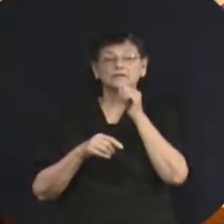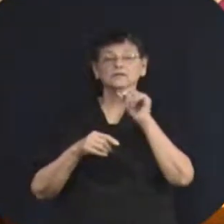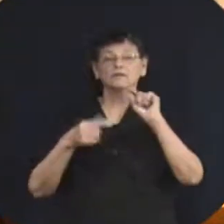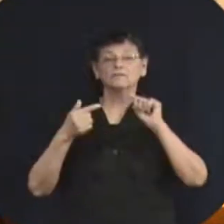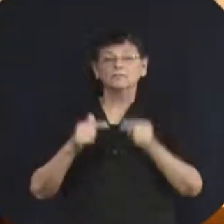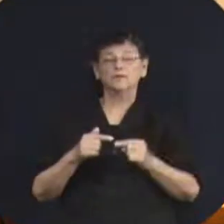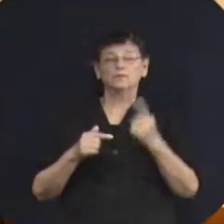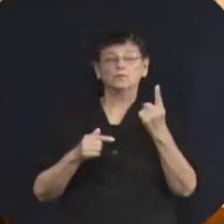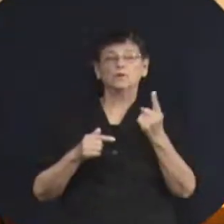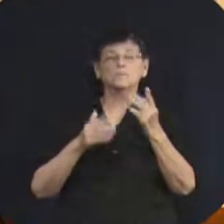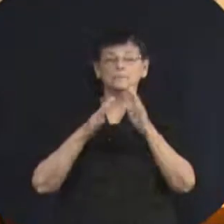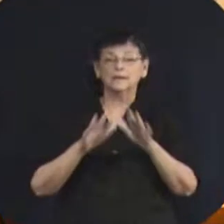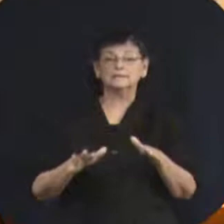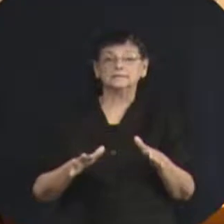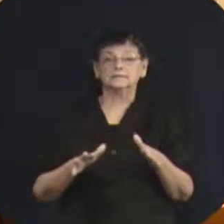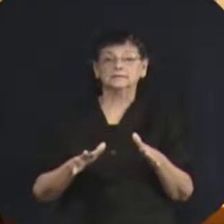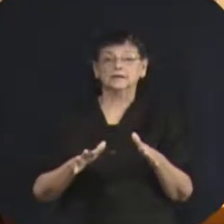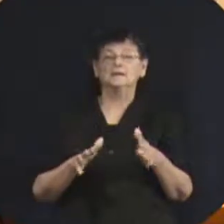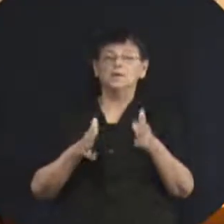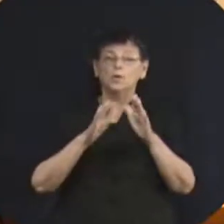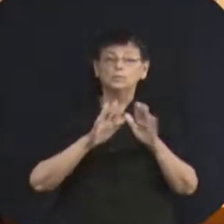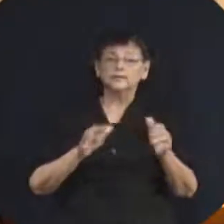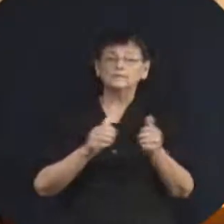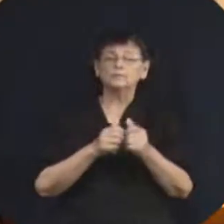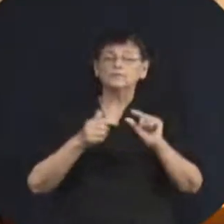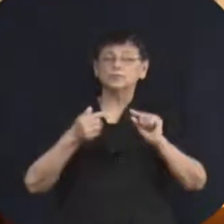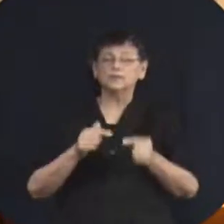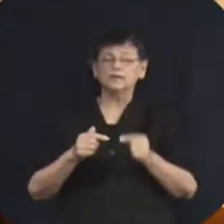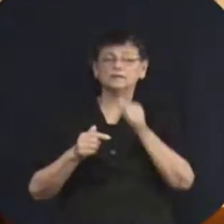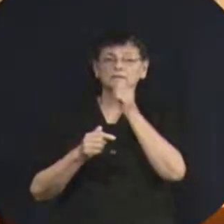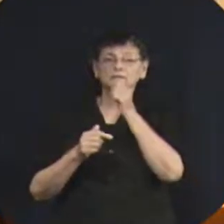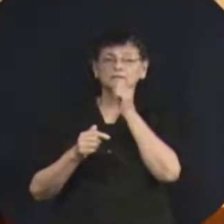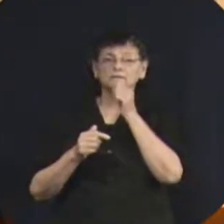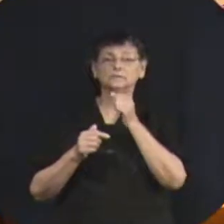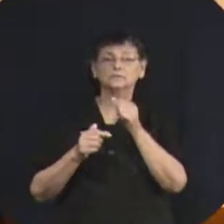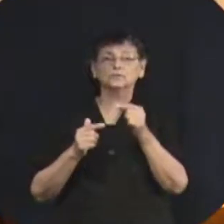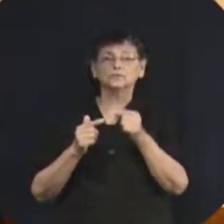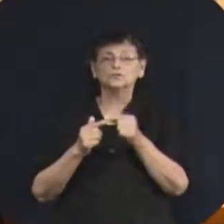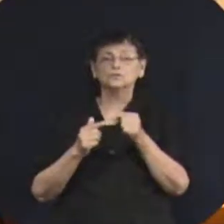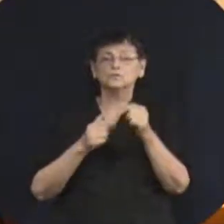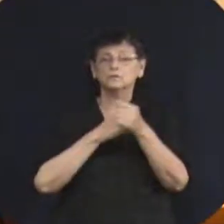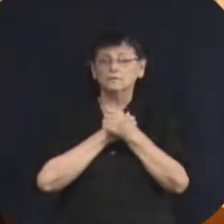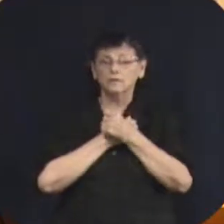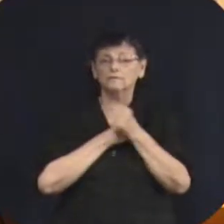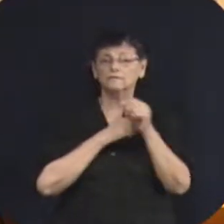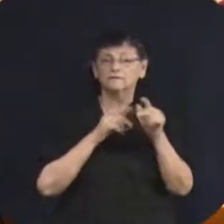dolores una bendición. Bendigan con su dolor y con su sufrimiento a sus seres